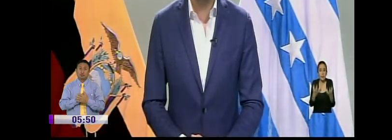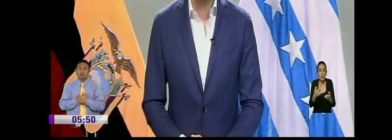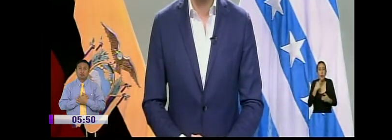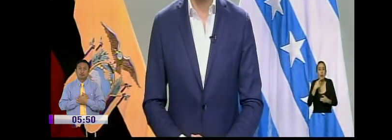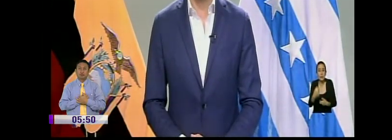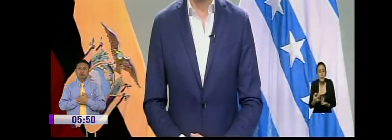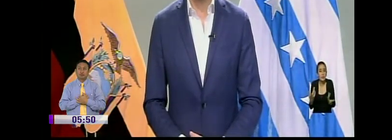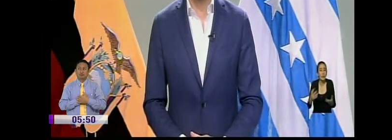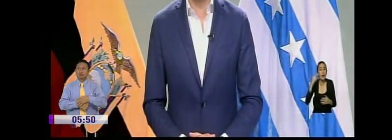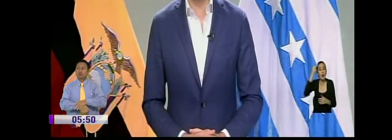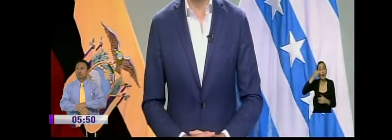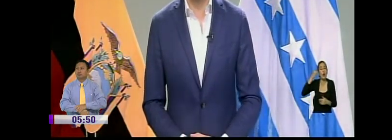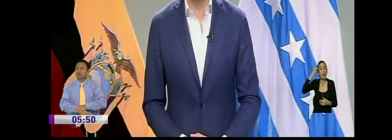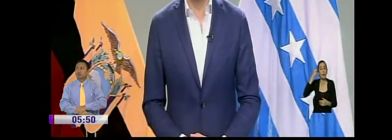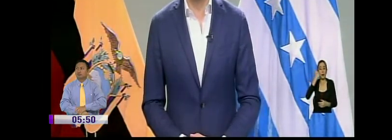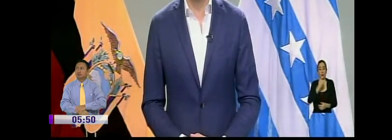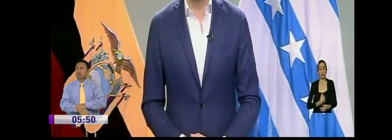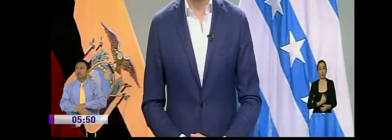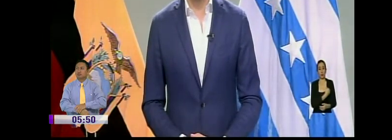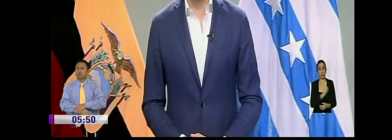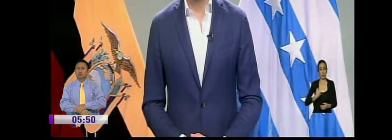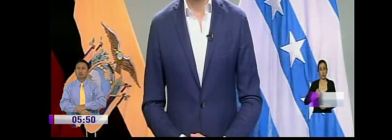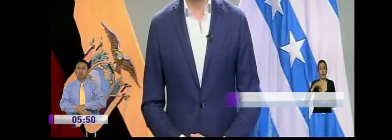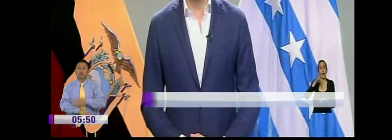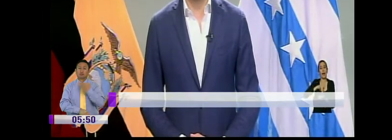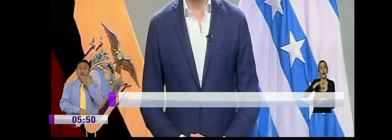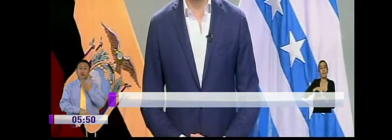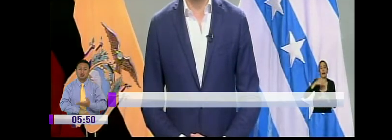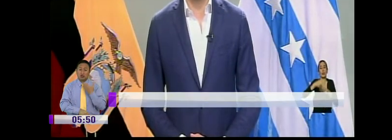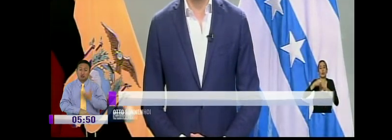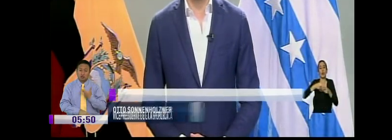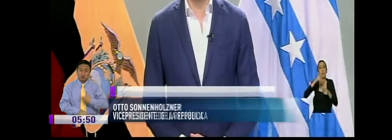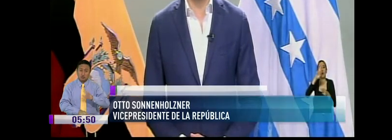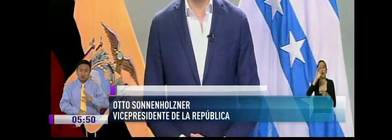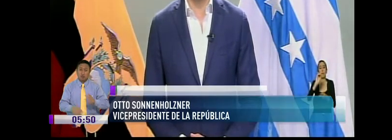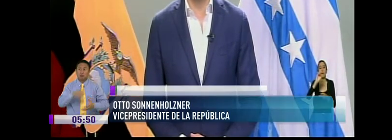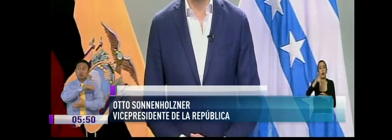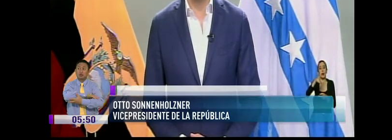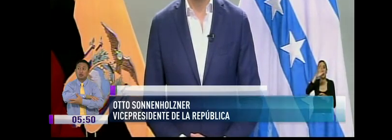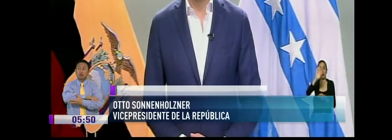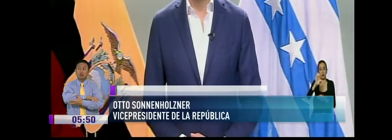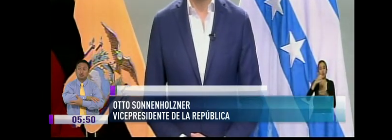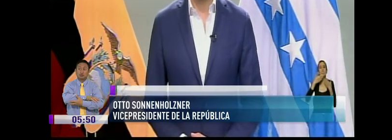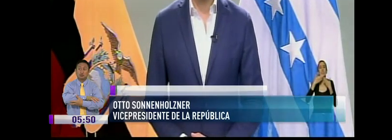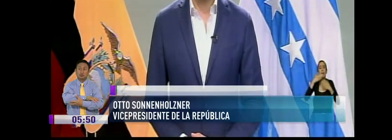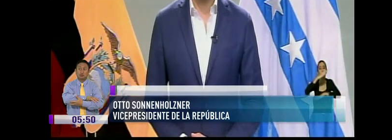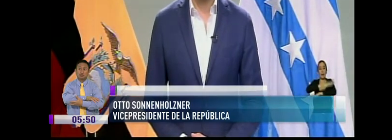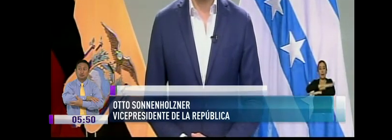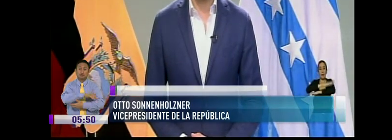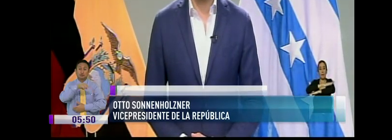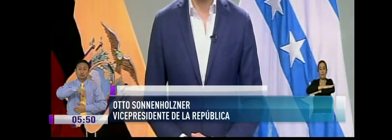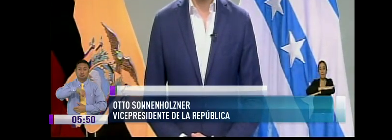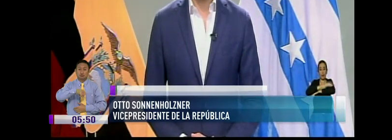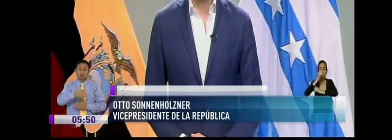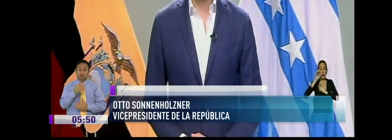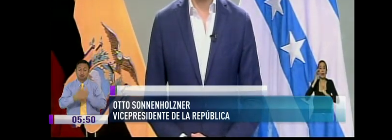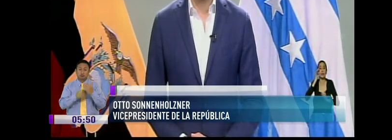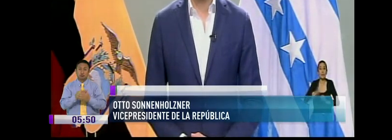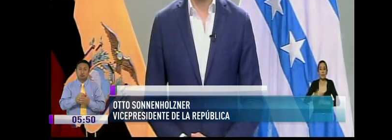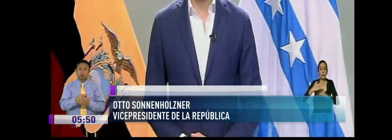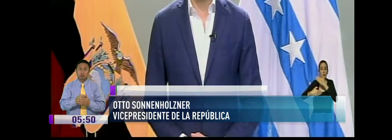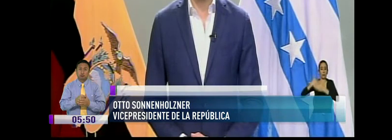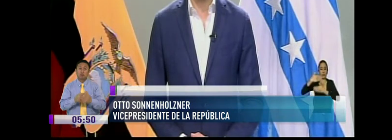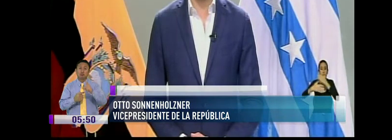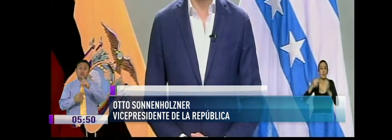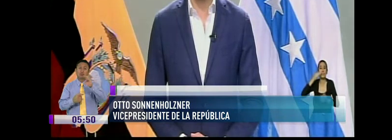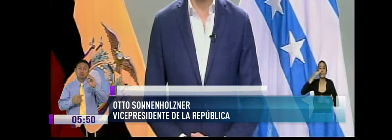particularmente al gobierno suizo y a la farmacéutica Roche por la donación de una plataforma de diagnóstico molecular que nos permitirá procesar cerca de 1,000